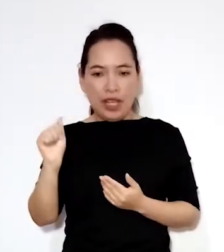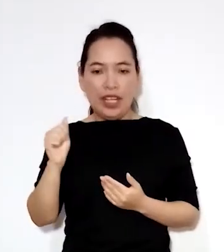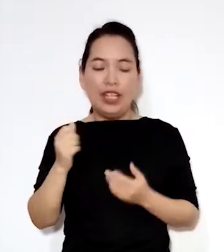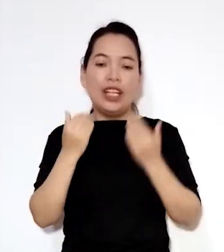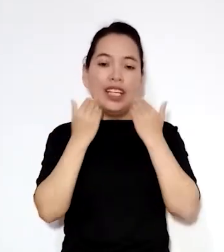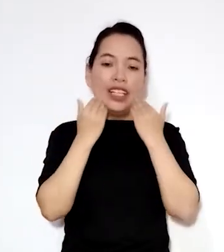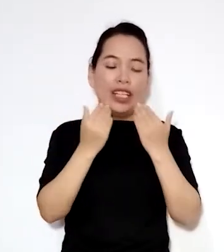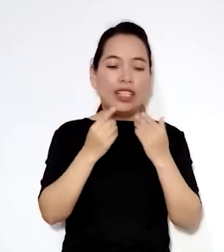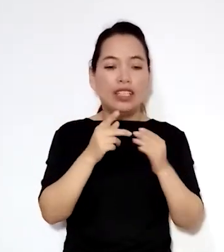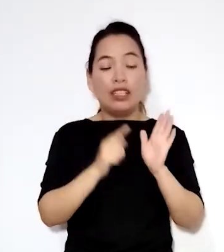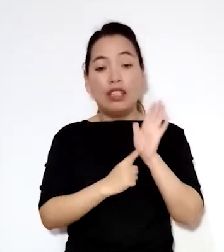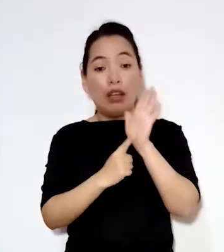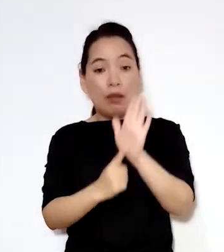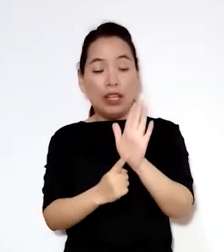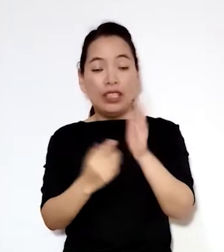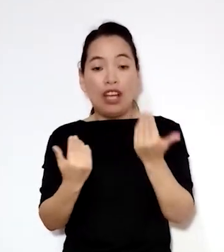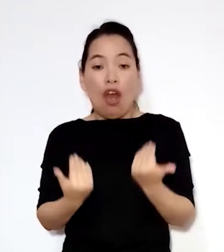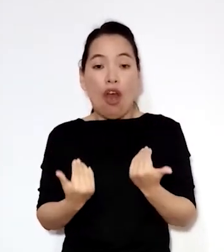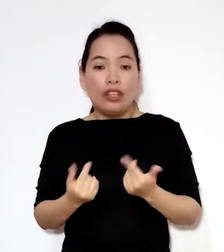reunión.